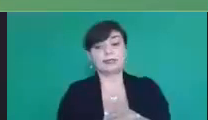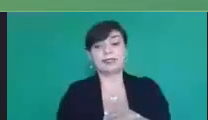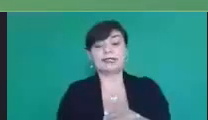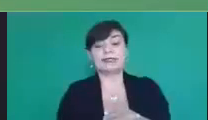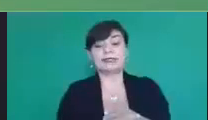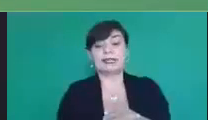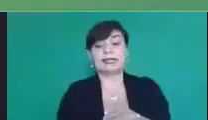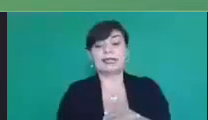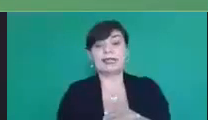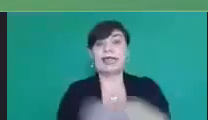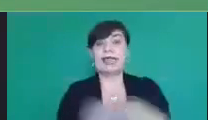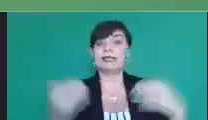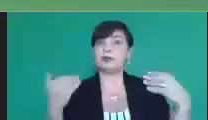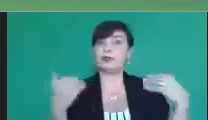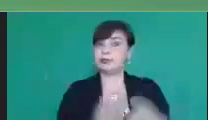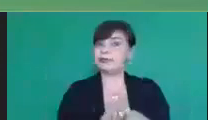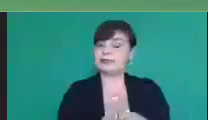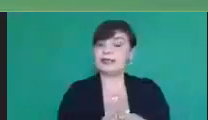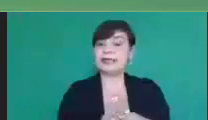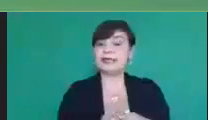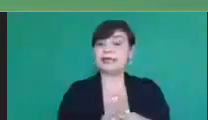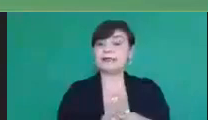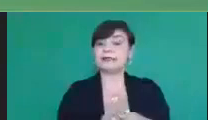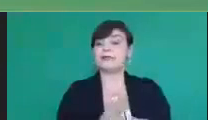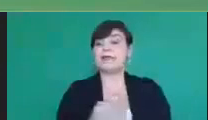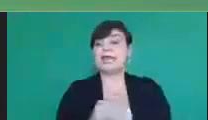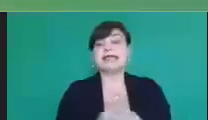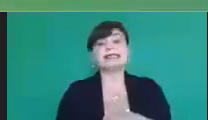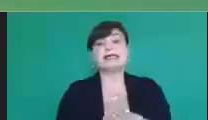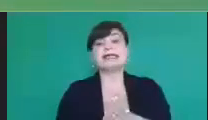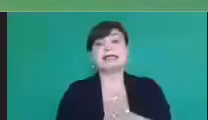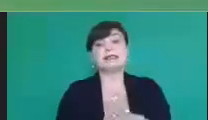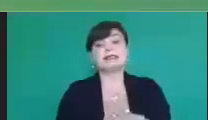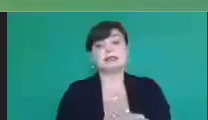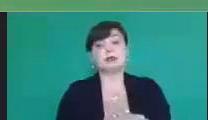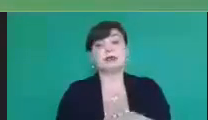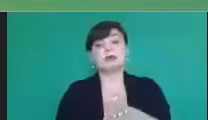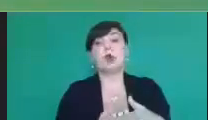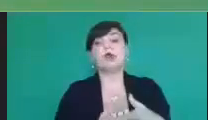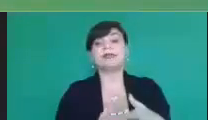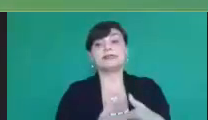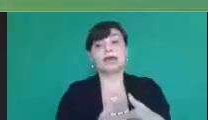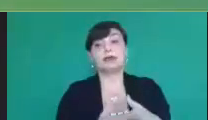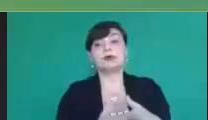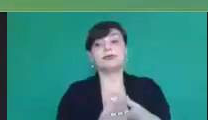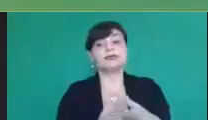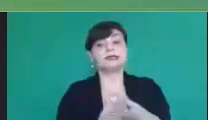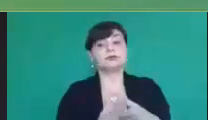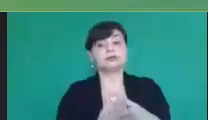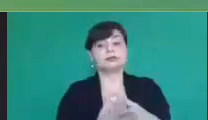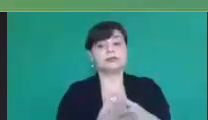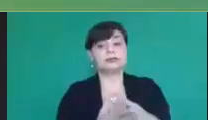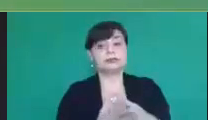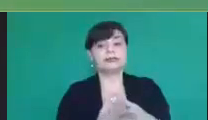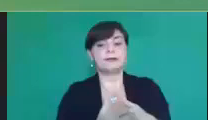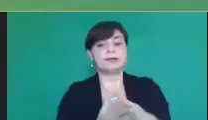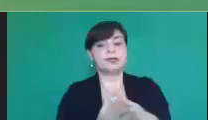Entonces, en nuestra realidad, esa declaración o descargo de